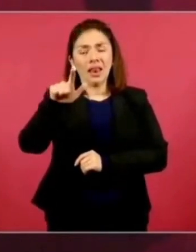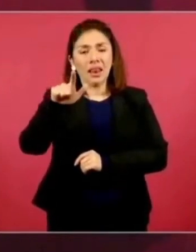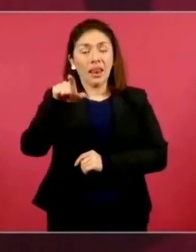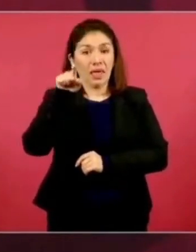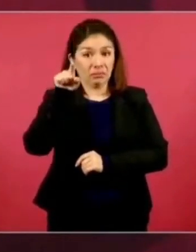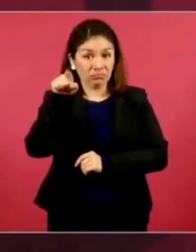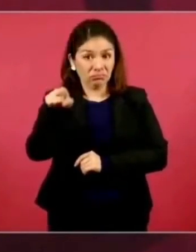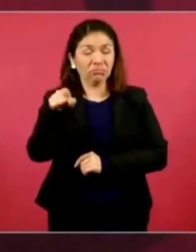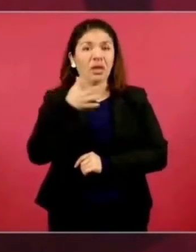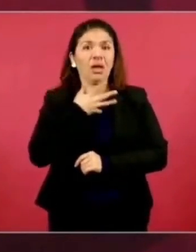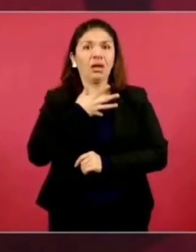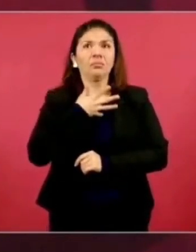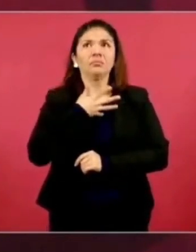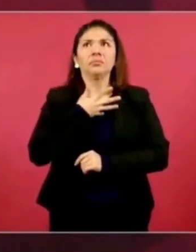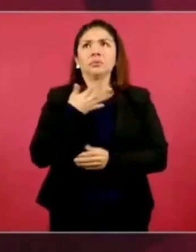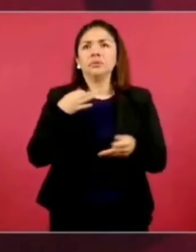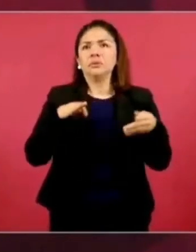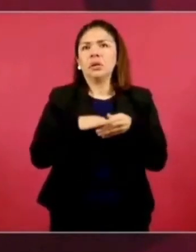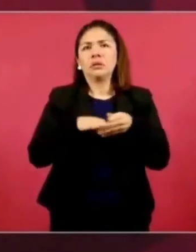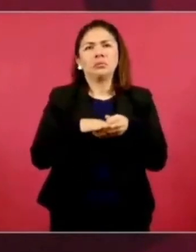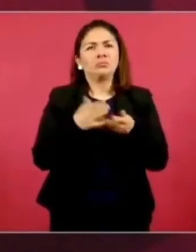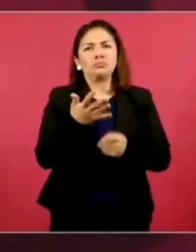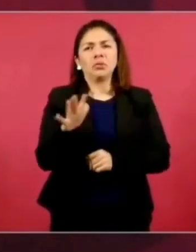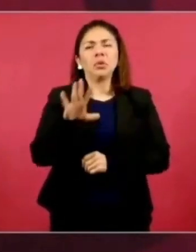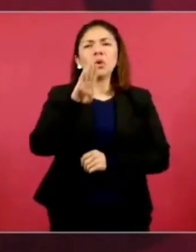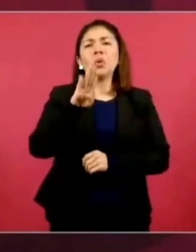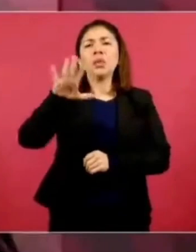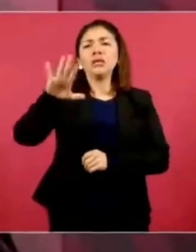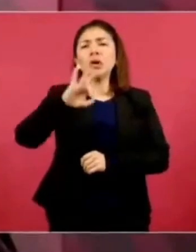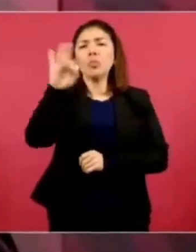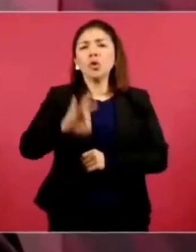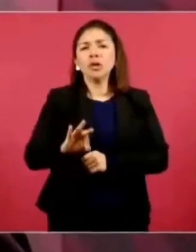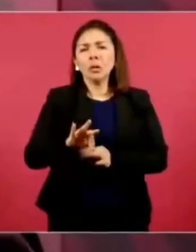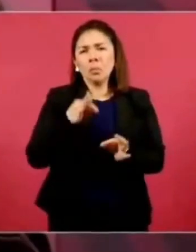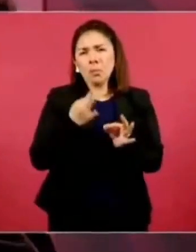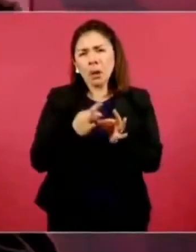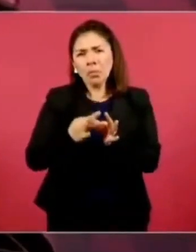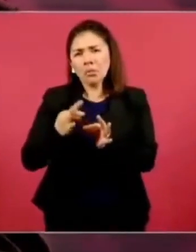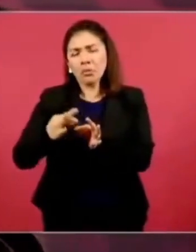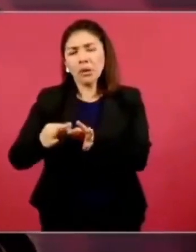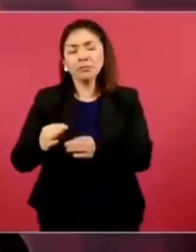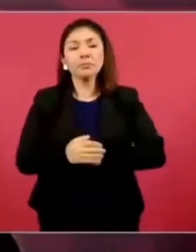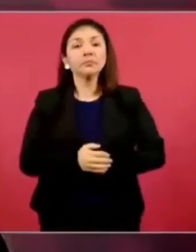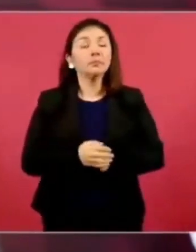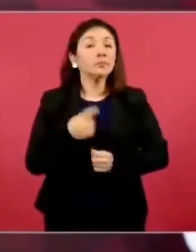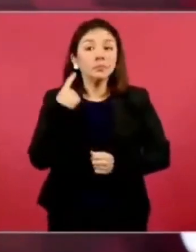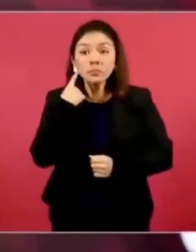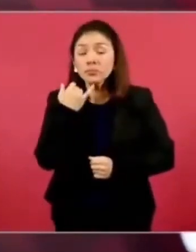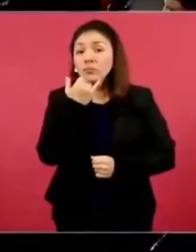Tiene como 95% de asistencia. ¿Cuánto?